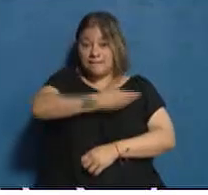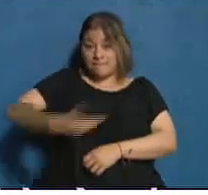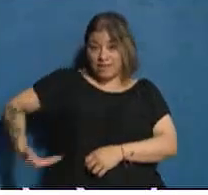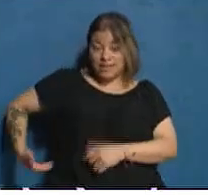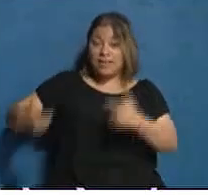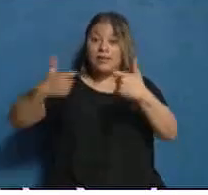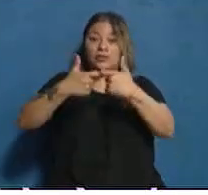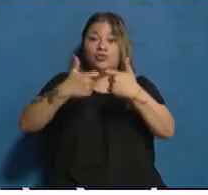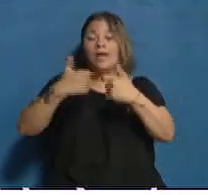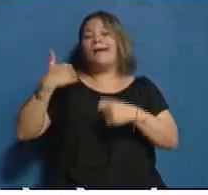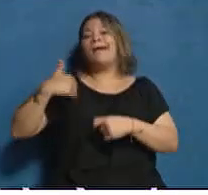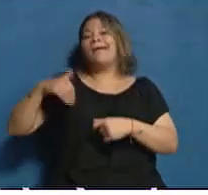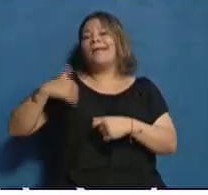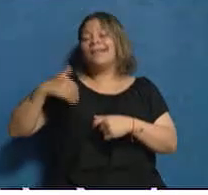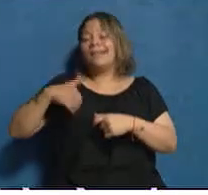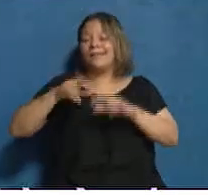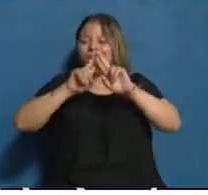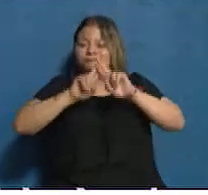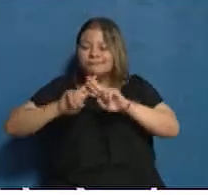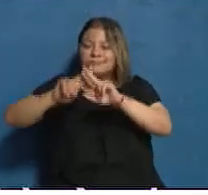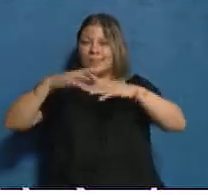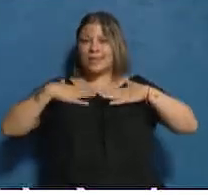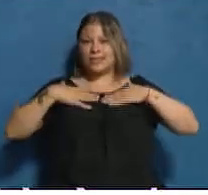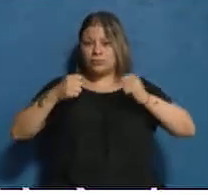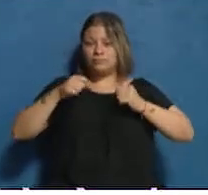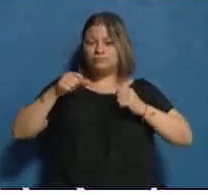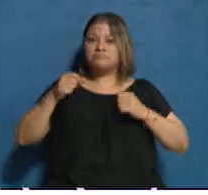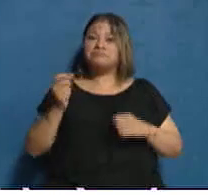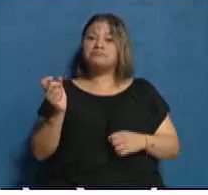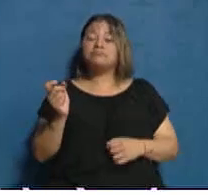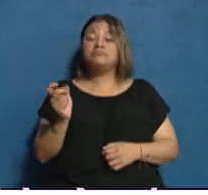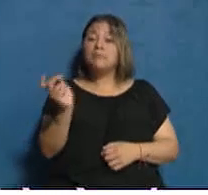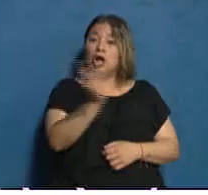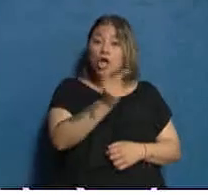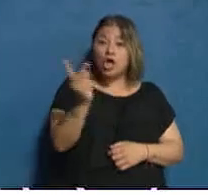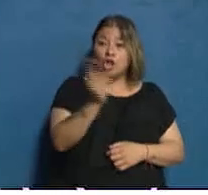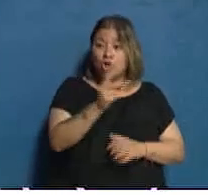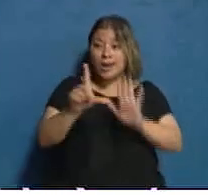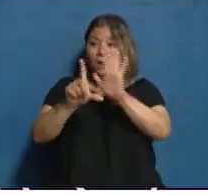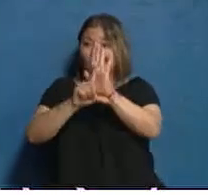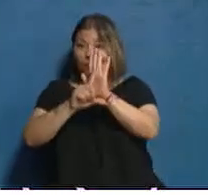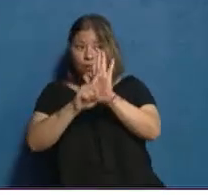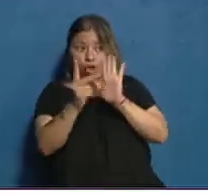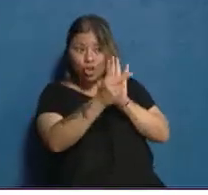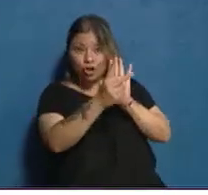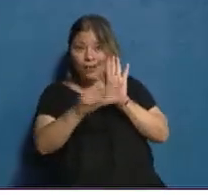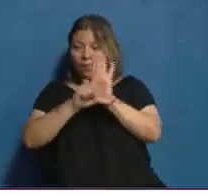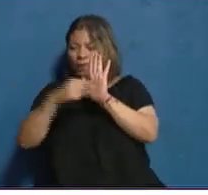Sociedad Argentina de Evaluadores de la Salud. Llamativamente se han mostrado en contra de este proyecto porque aseguran